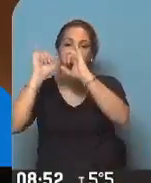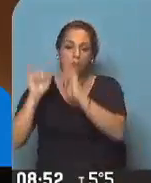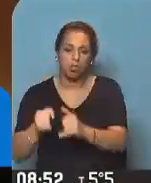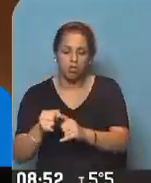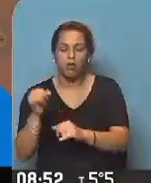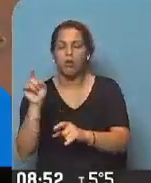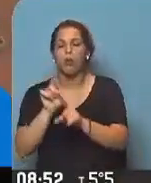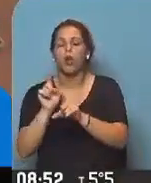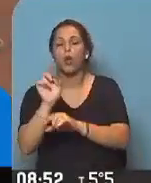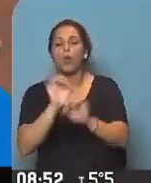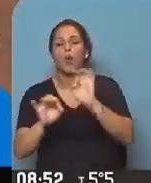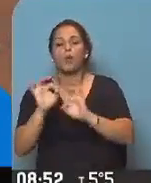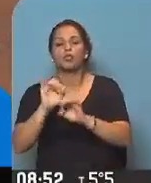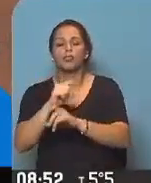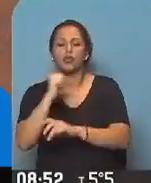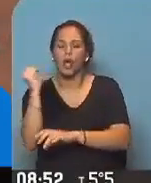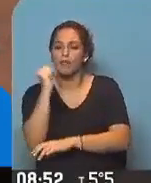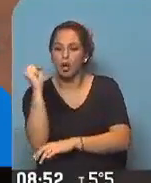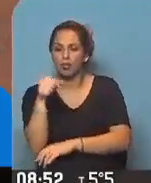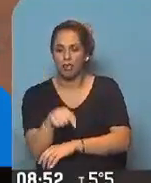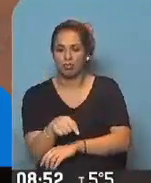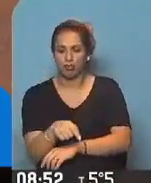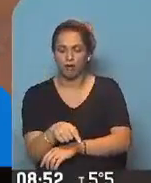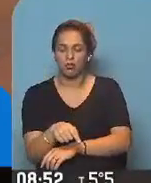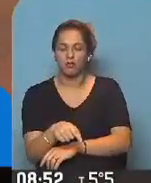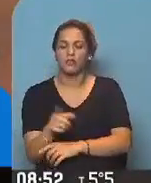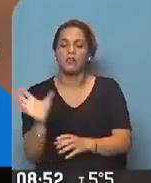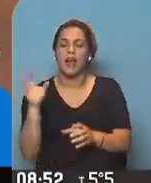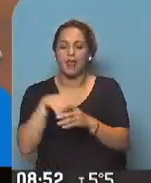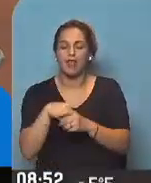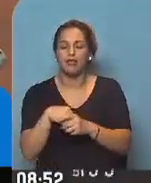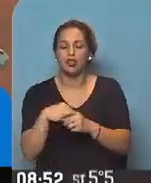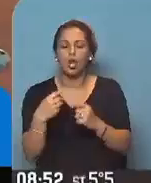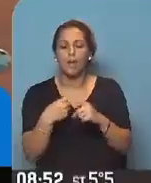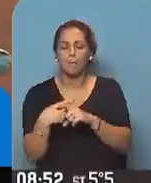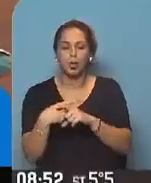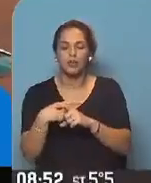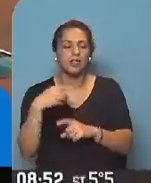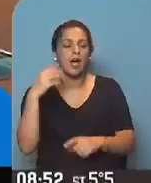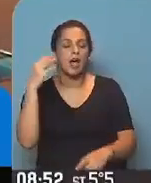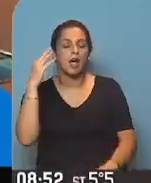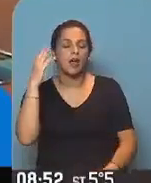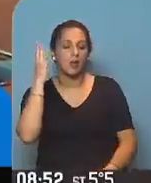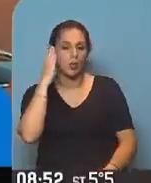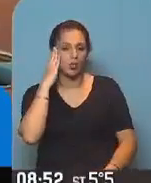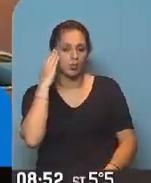un proyecto importante en su dentro de su política cultural